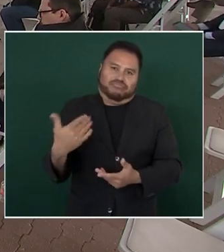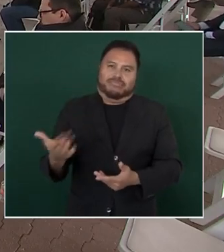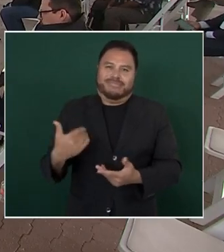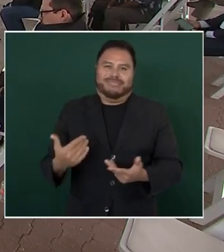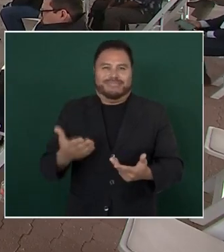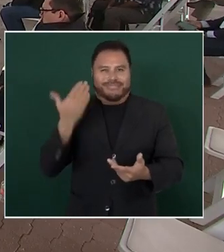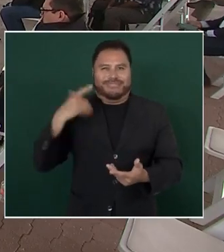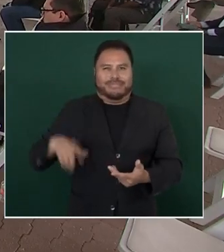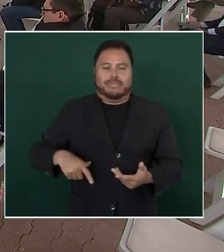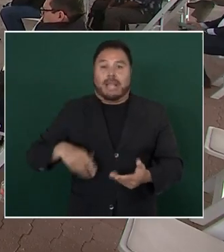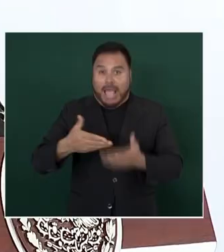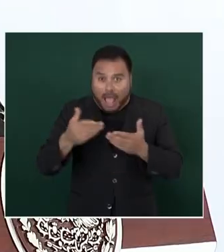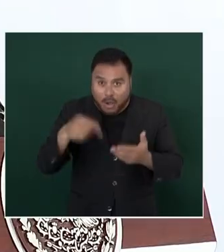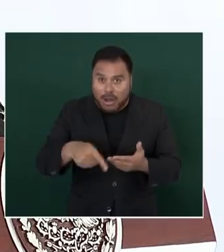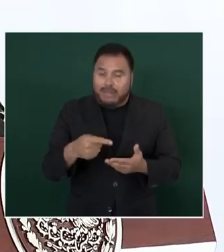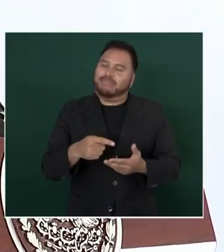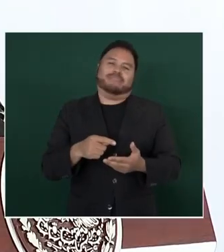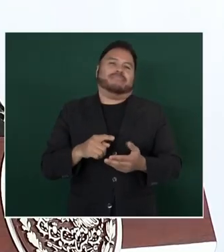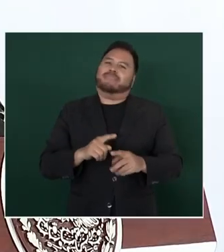Ahora no.